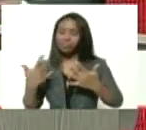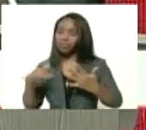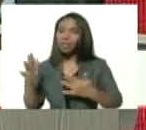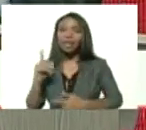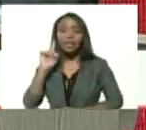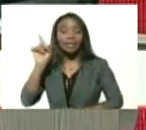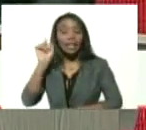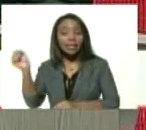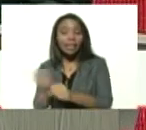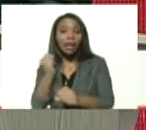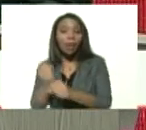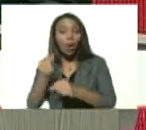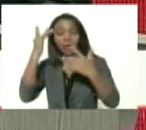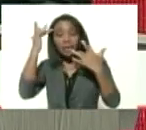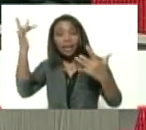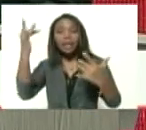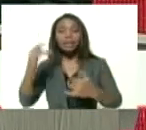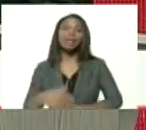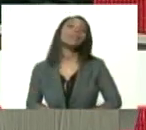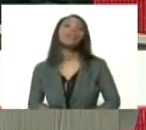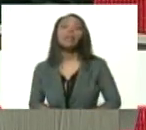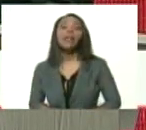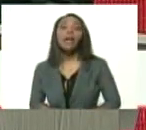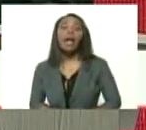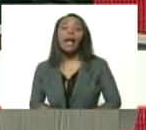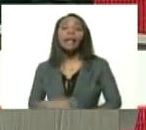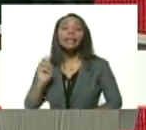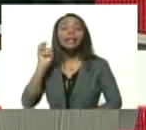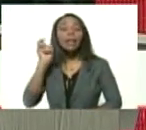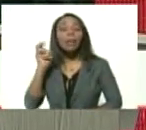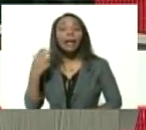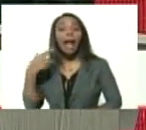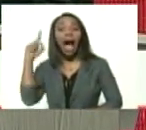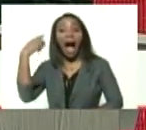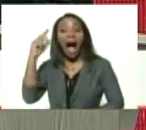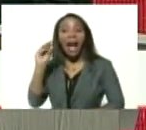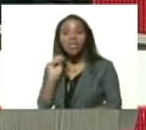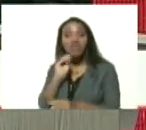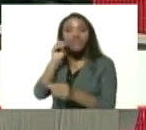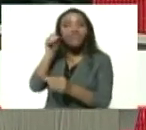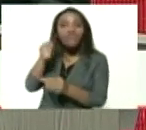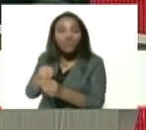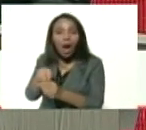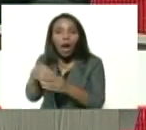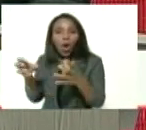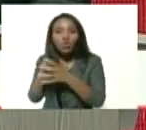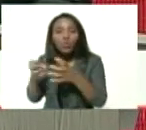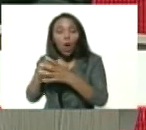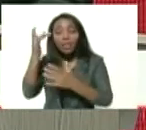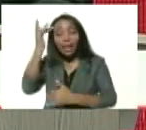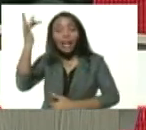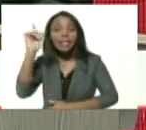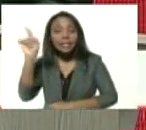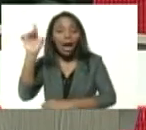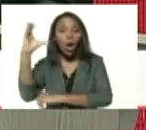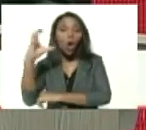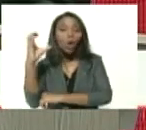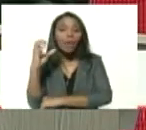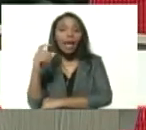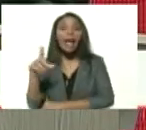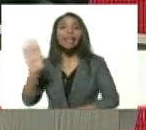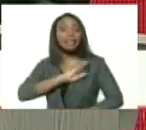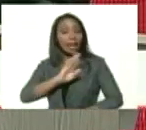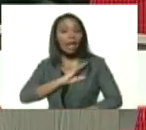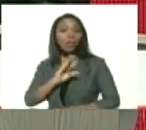que esa labor de inteligencia, en el hecho de que tenemos infiltrado a los aparatos de inteligencia de Colombia, de que